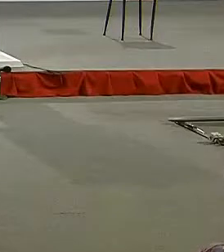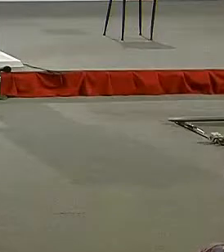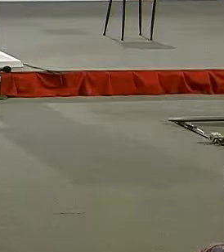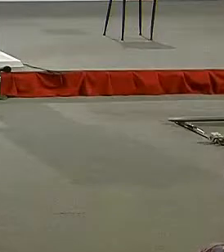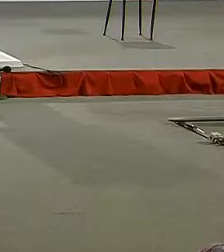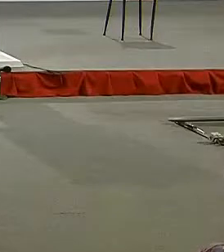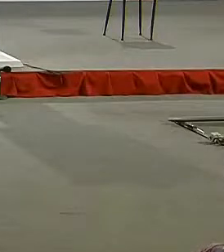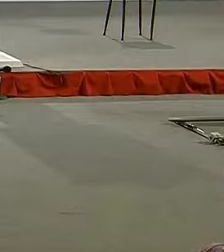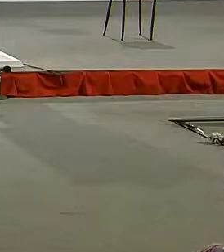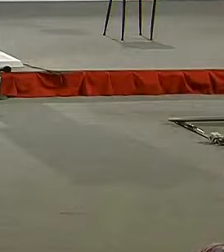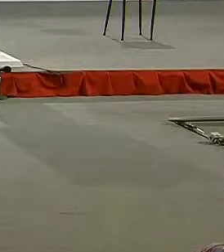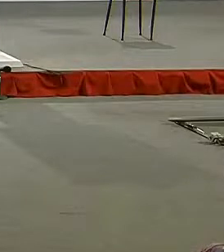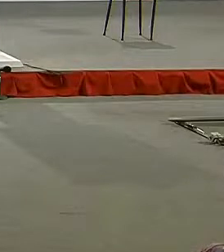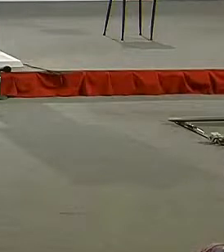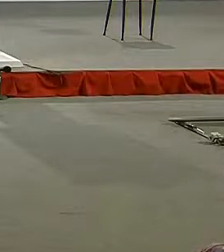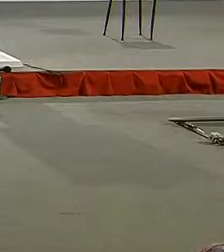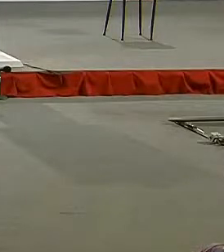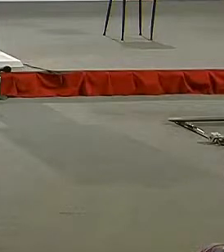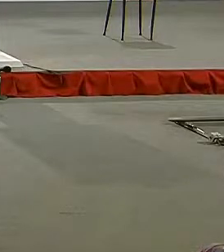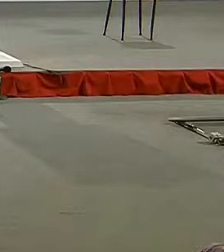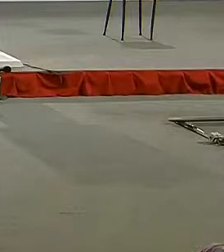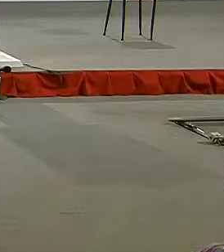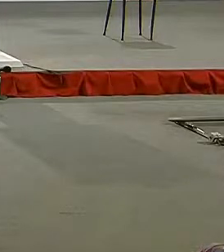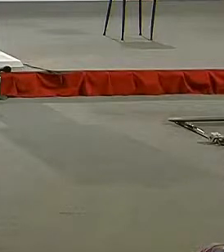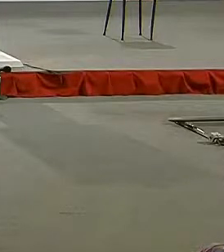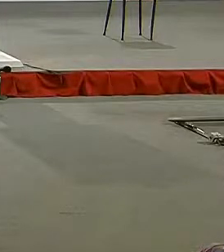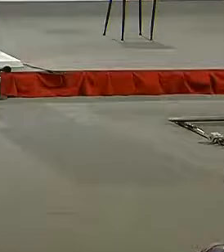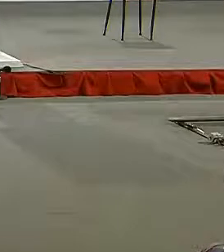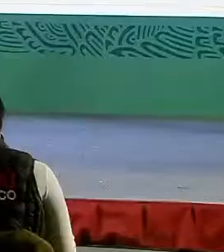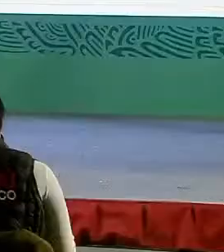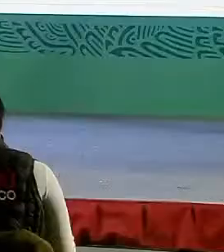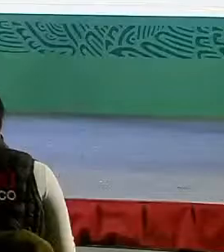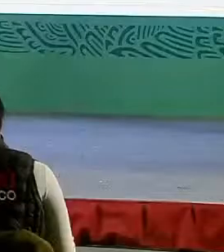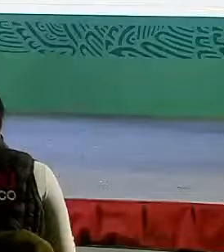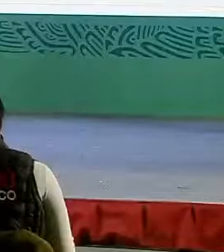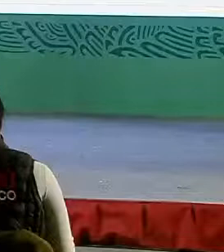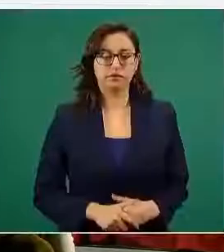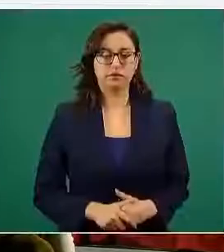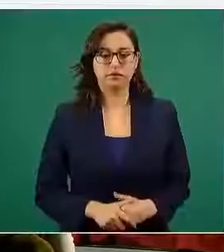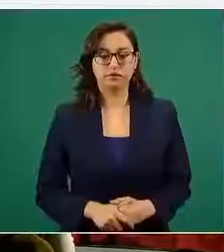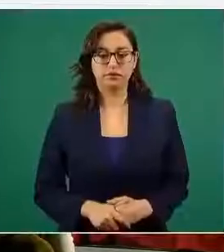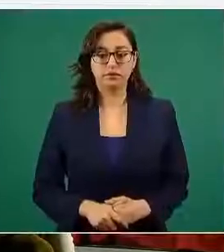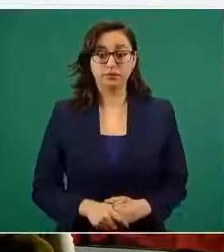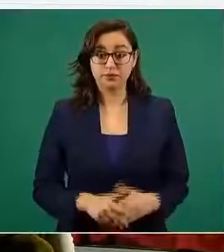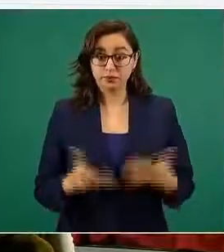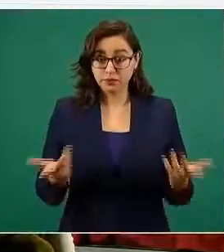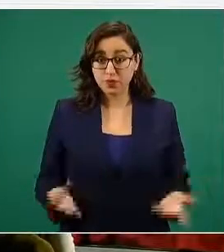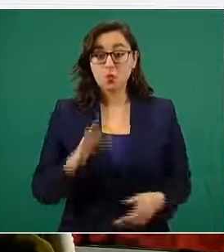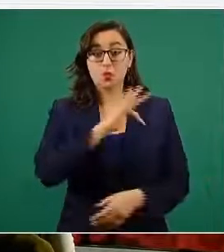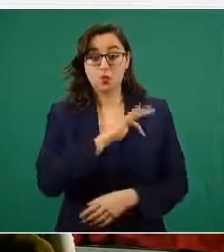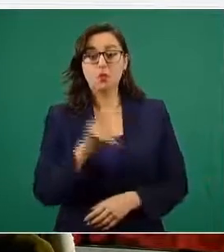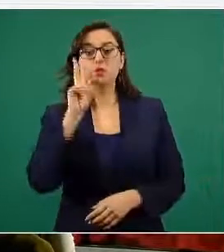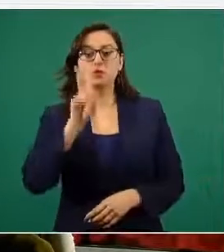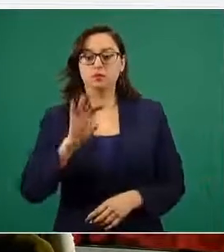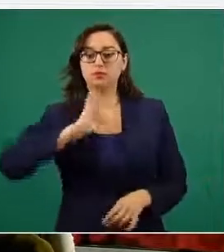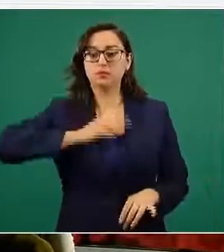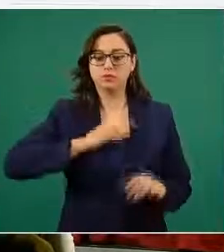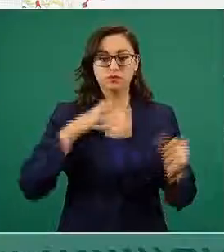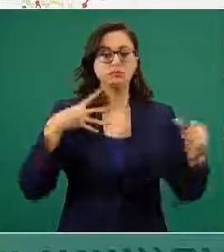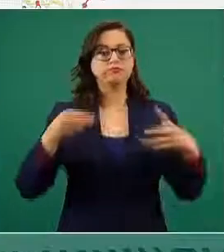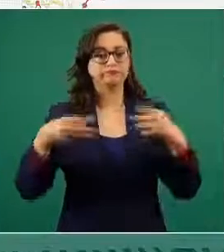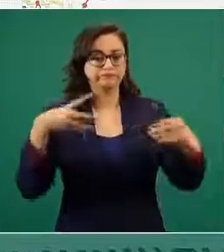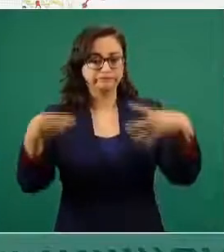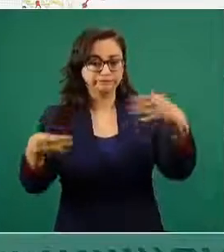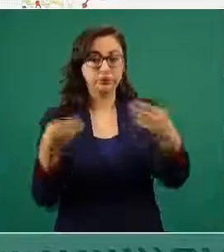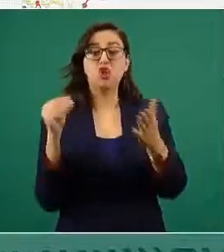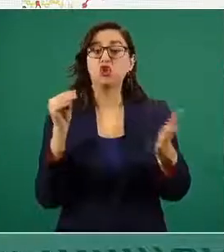activa, tiene un patrón en parches, como lo hemos destacado ya desde el mes de junio del año pasado. En